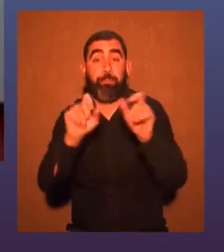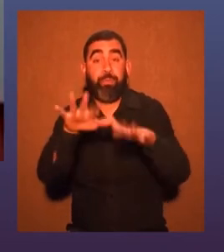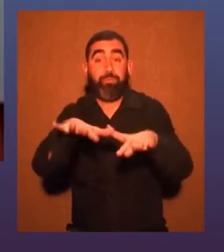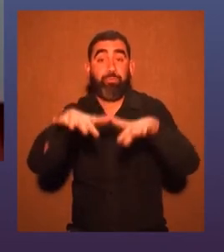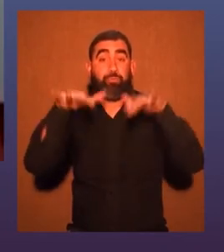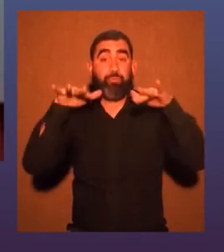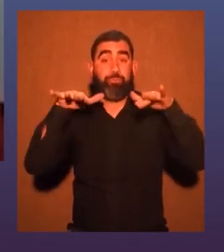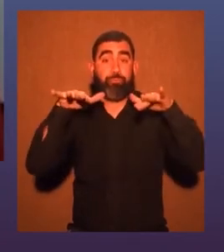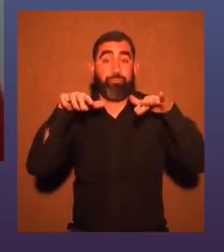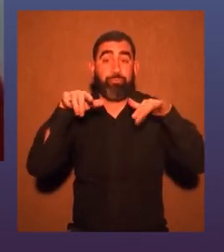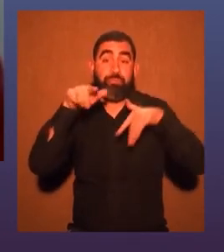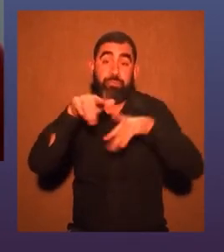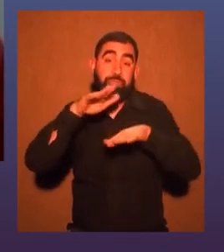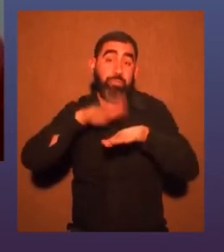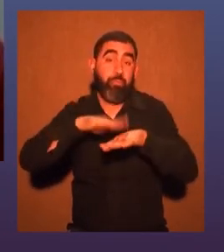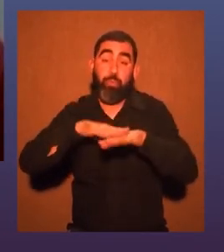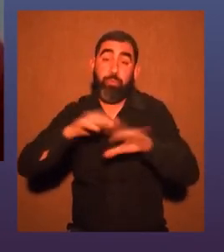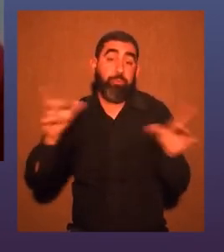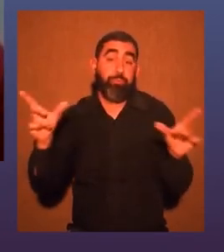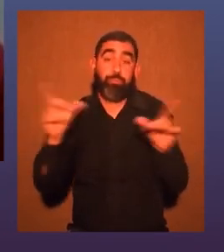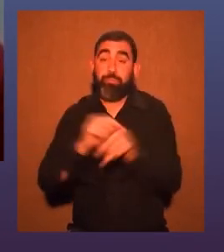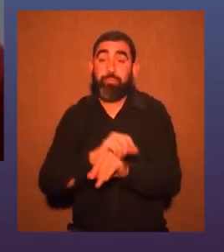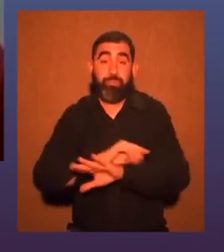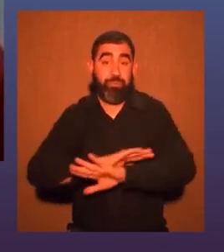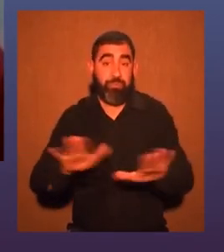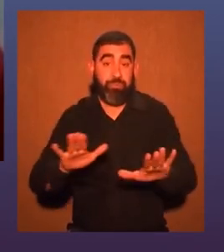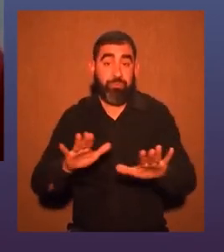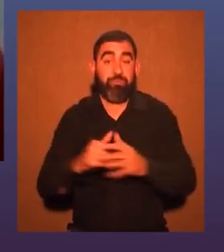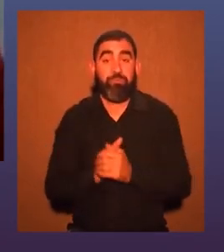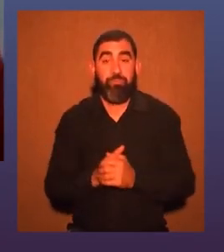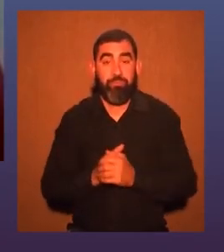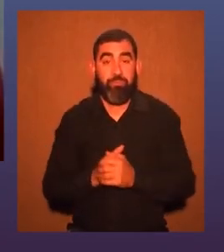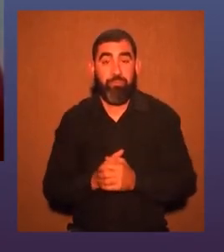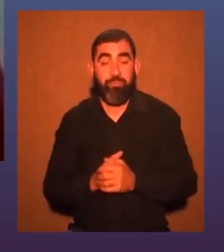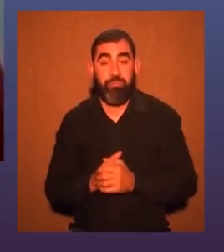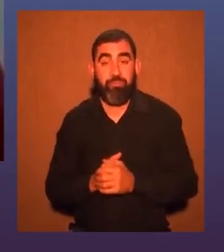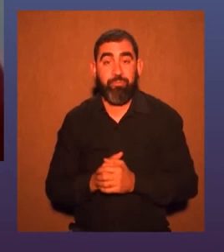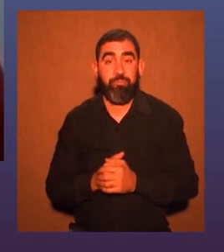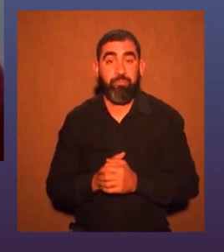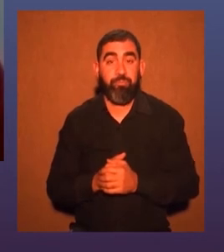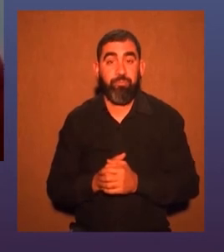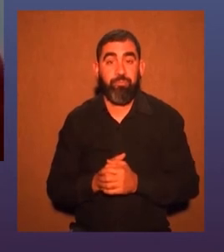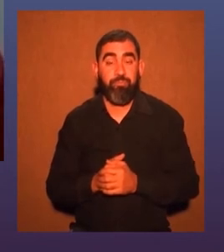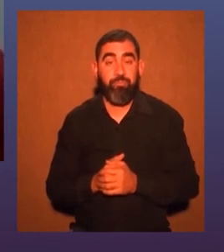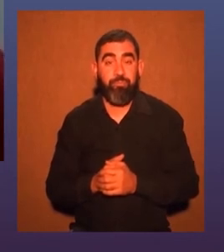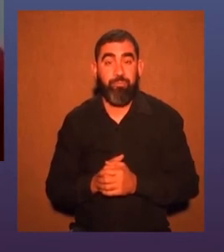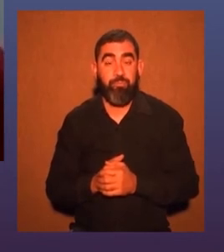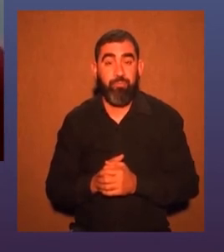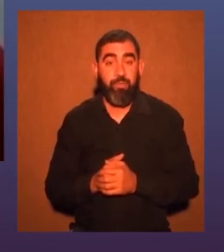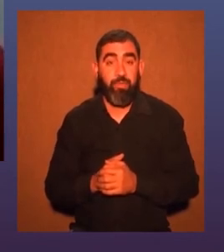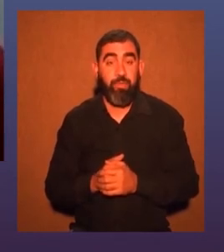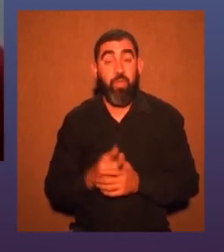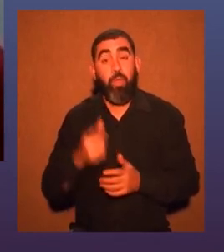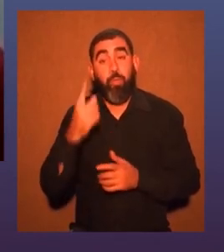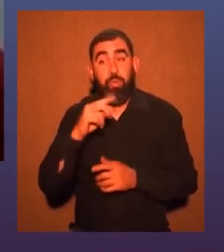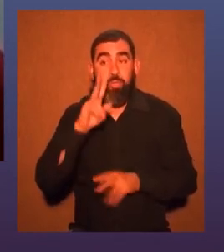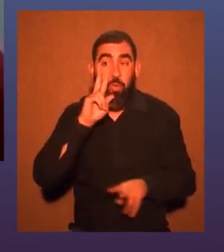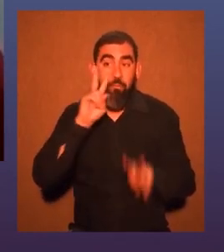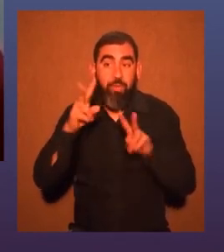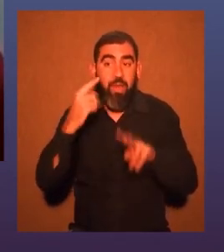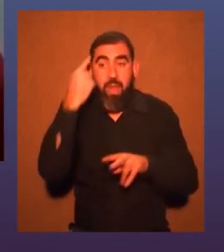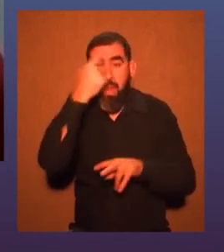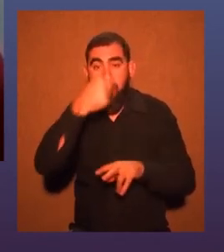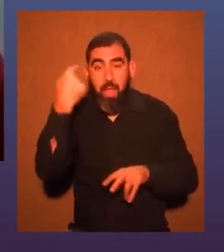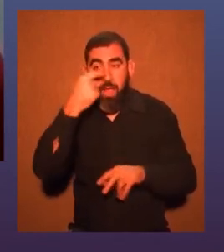de la entrega, ¿no? Sí, cuando empieza a respirar o a caminar. Sí, sí. Sí. Por eso estar entre patas y ver las caras del